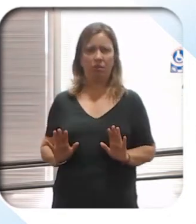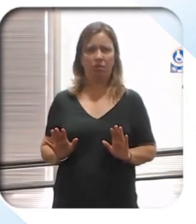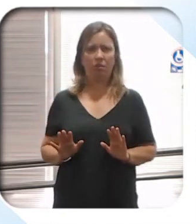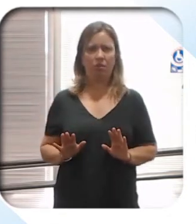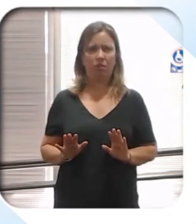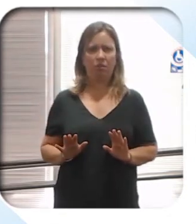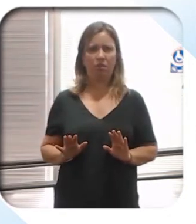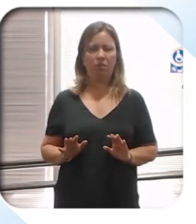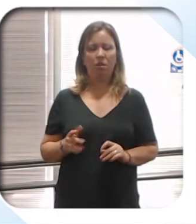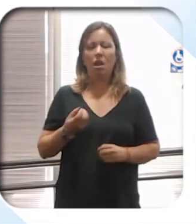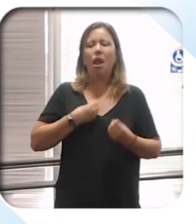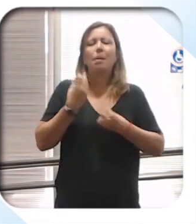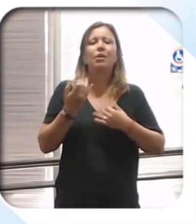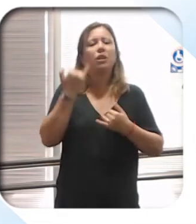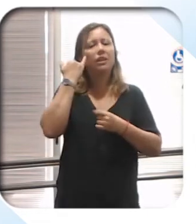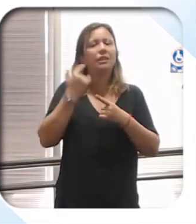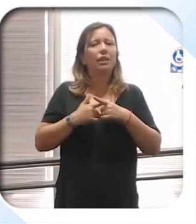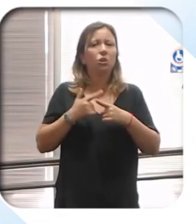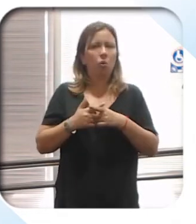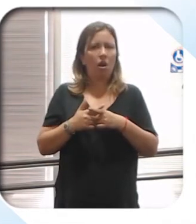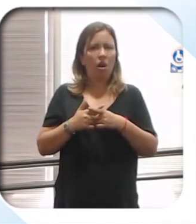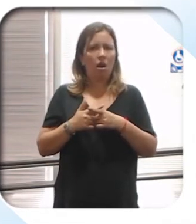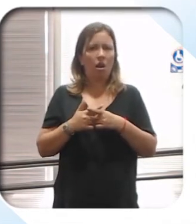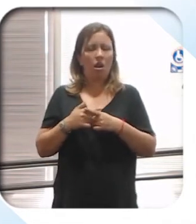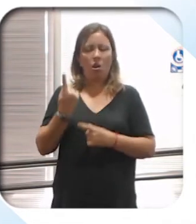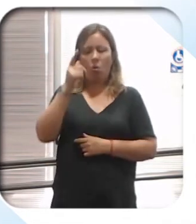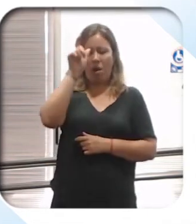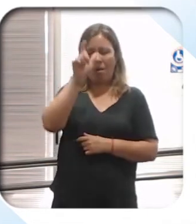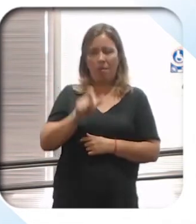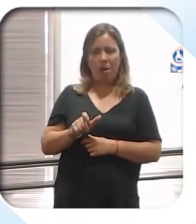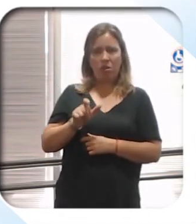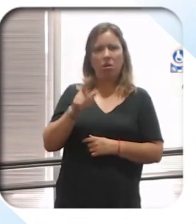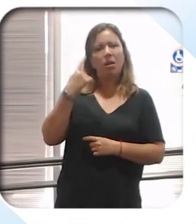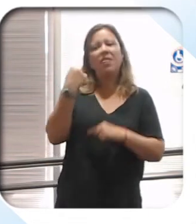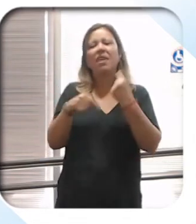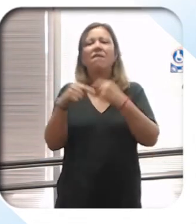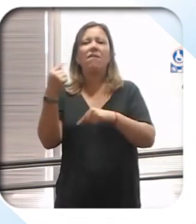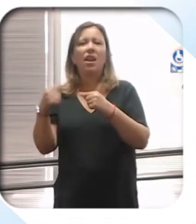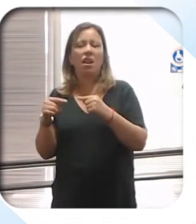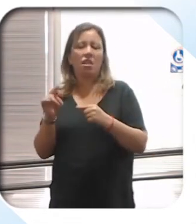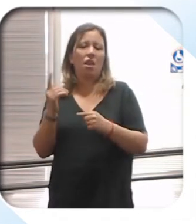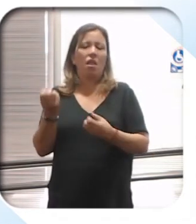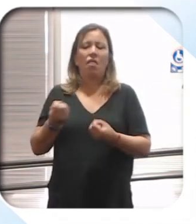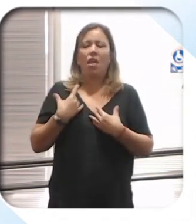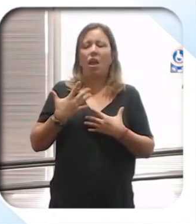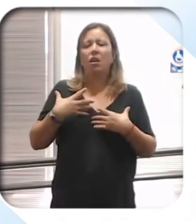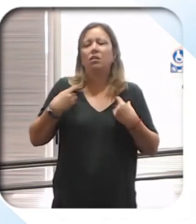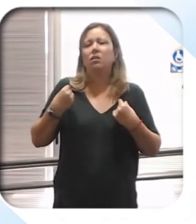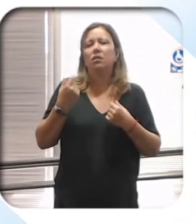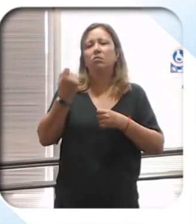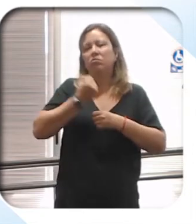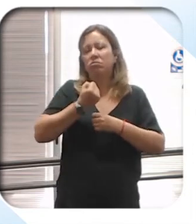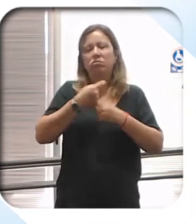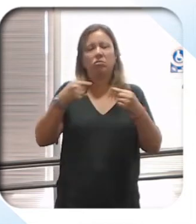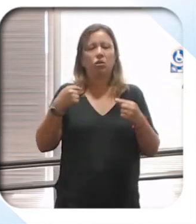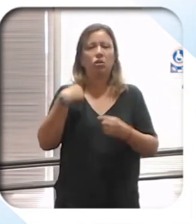La expresión de la sexualidad y no la sexualidad en una persona con TEA es variable. Autoerotismo, froterismo,